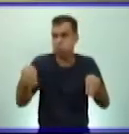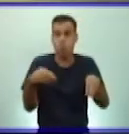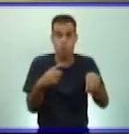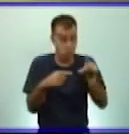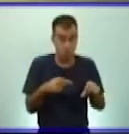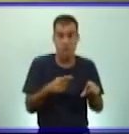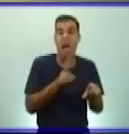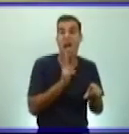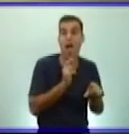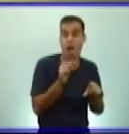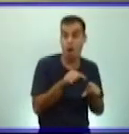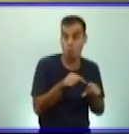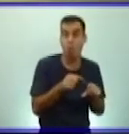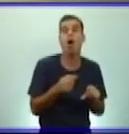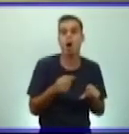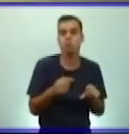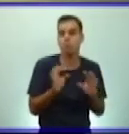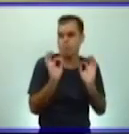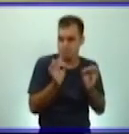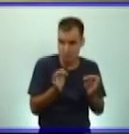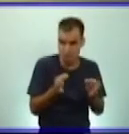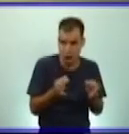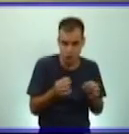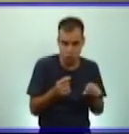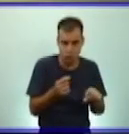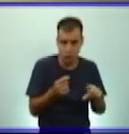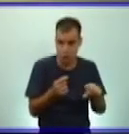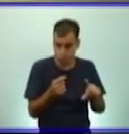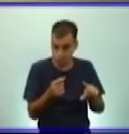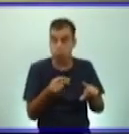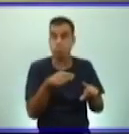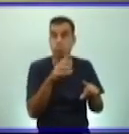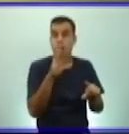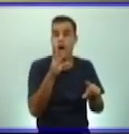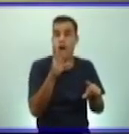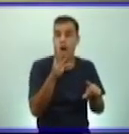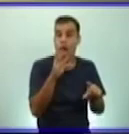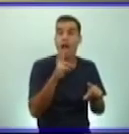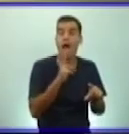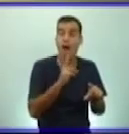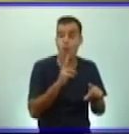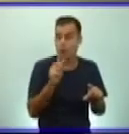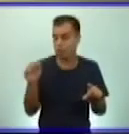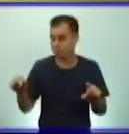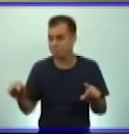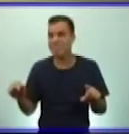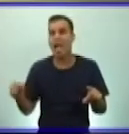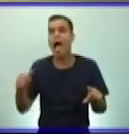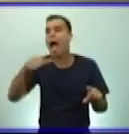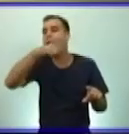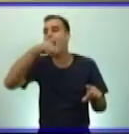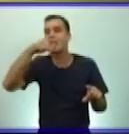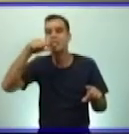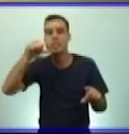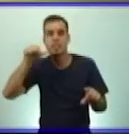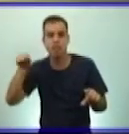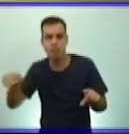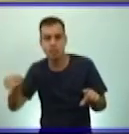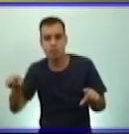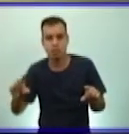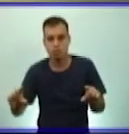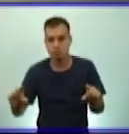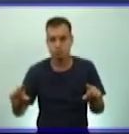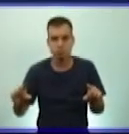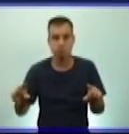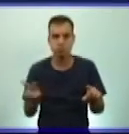agua, igual cantidad de masa de agua e igual cantidad de aceite vegetal, como se ve en